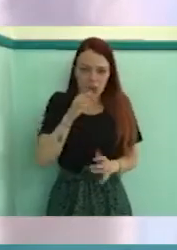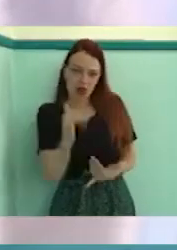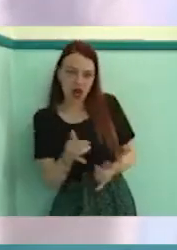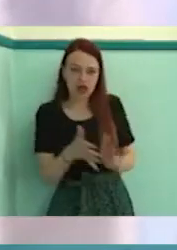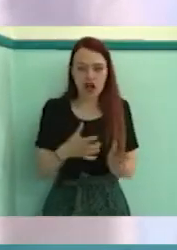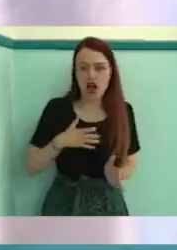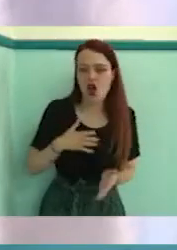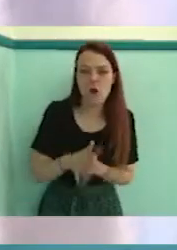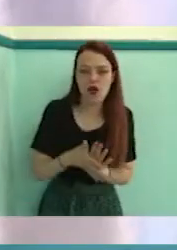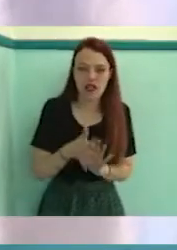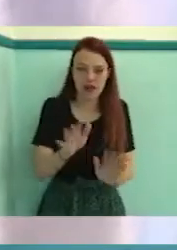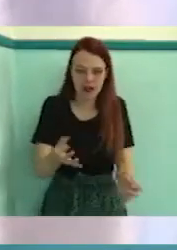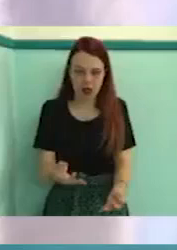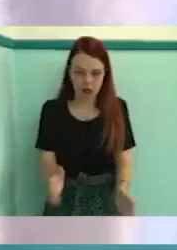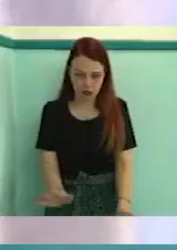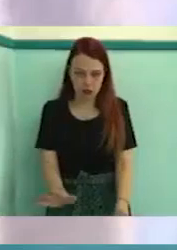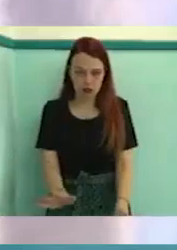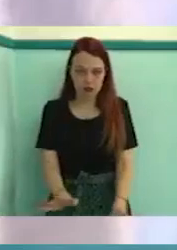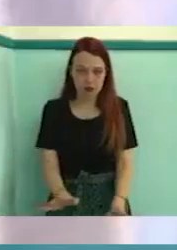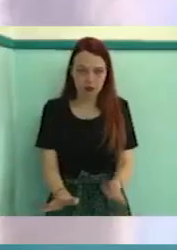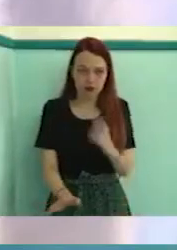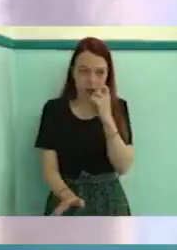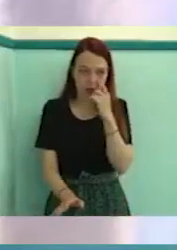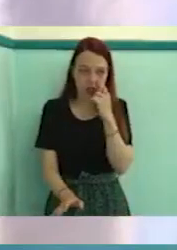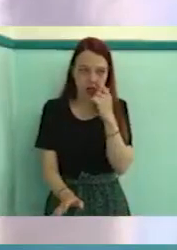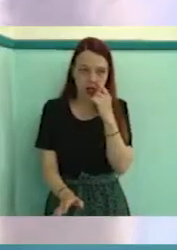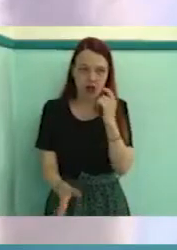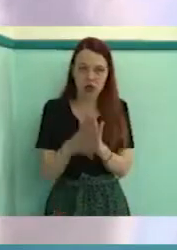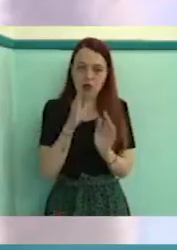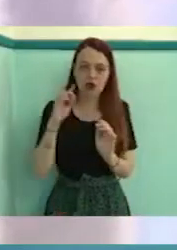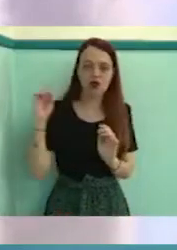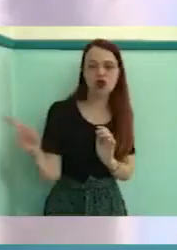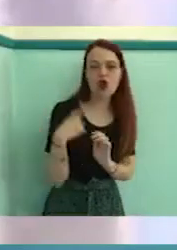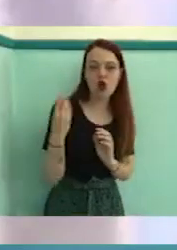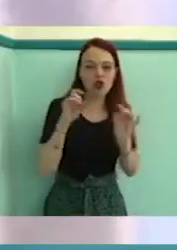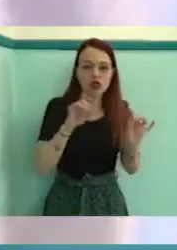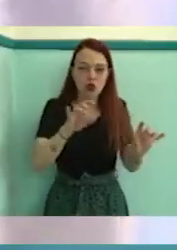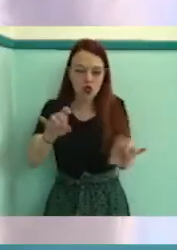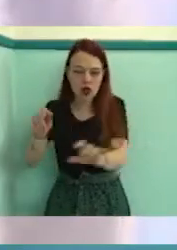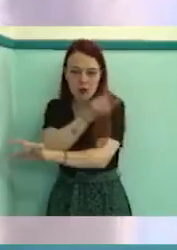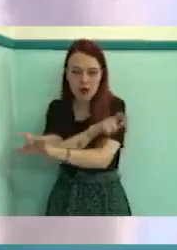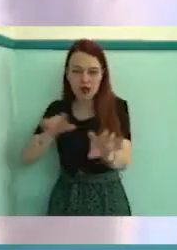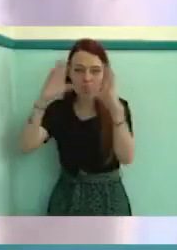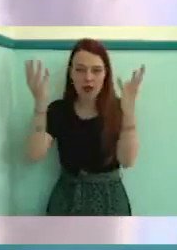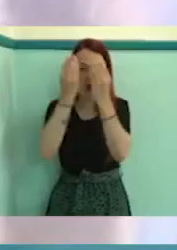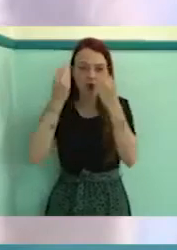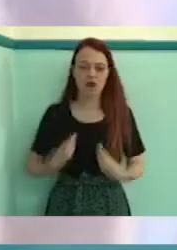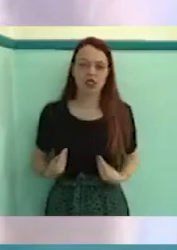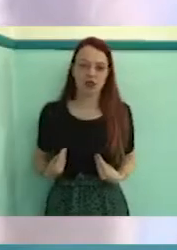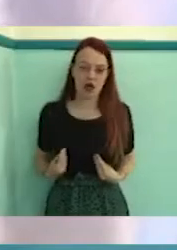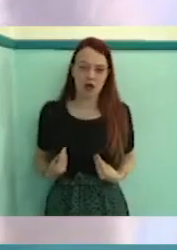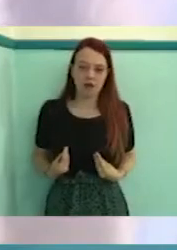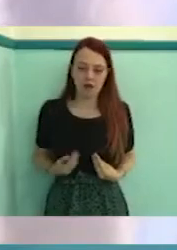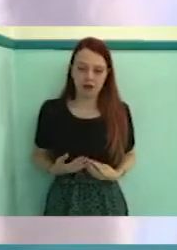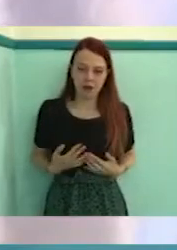puedes hablar no O sea que es que si algo yo he aprendido es que todas estamos en la misma todas las personas del mundo estamos en la misma entonces